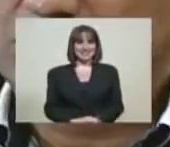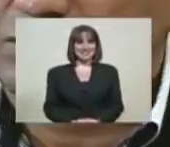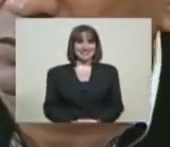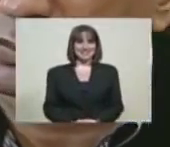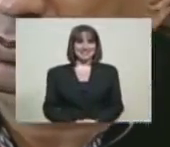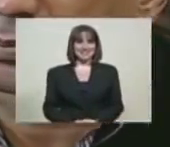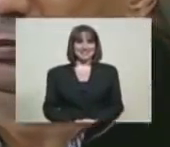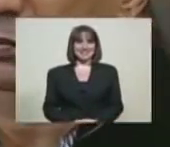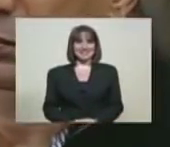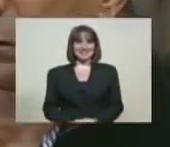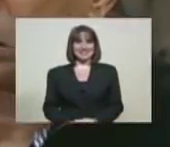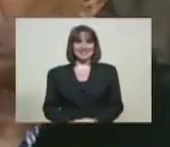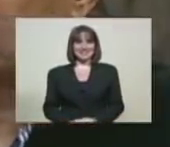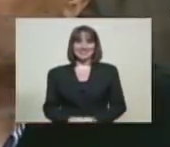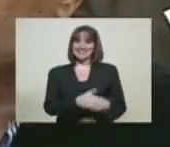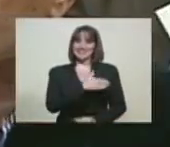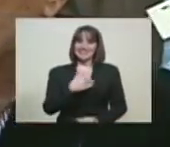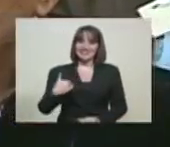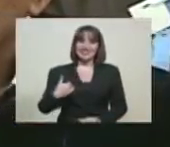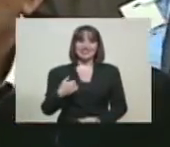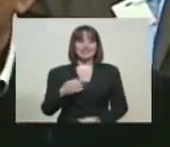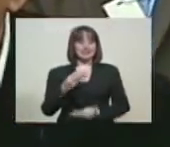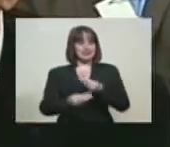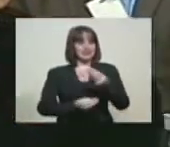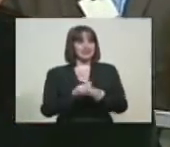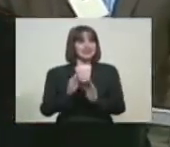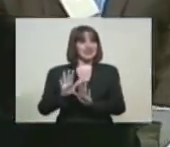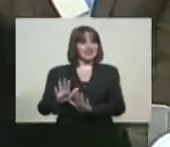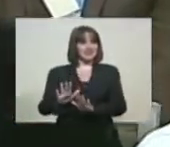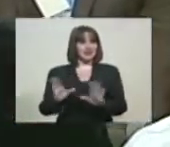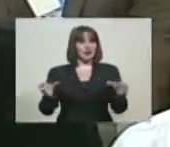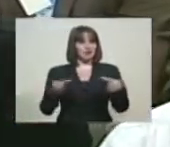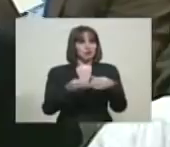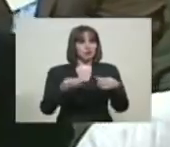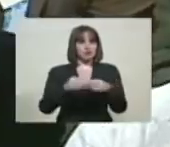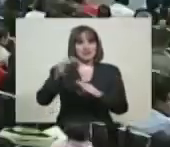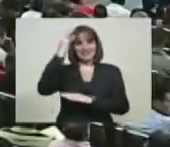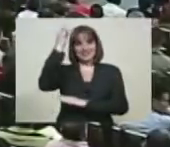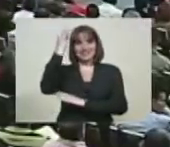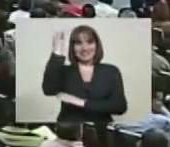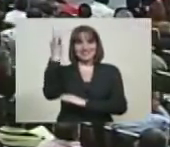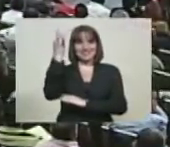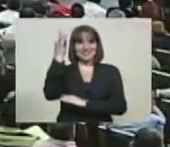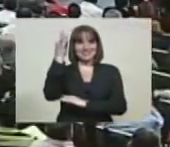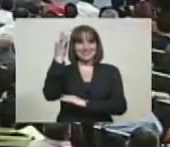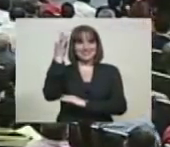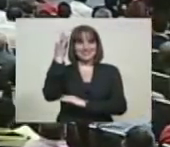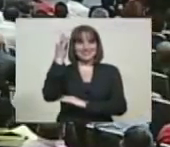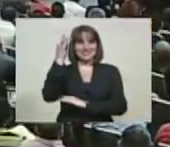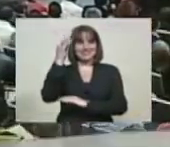quise que así fuera un consejo federal de gobierno ampliado